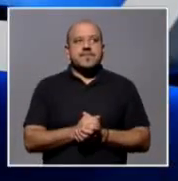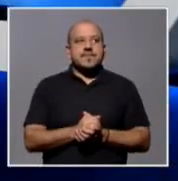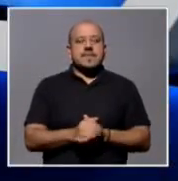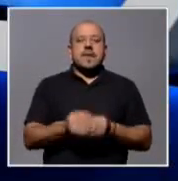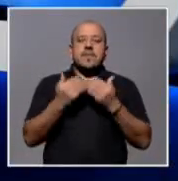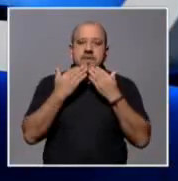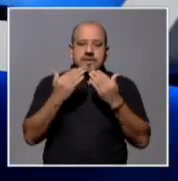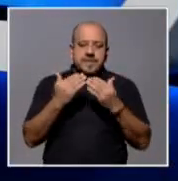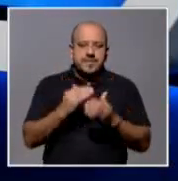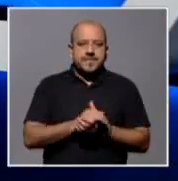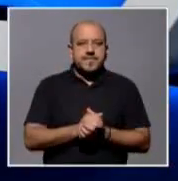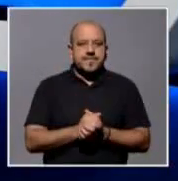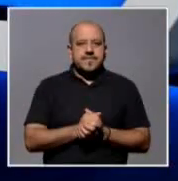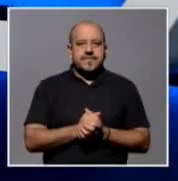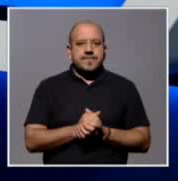Muchísimas gracias, Mariana.